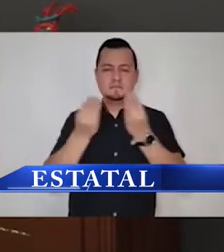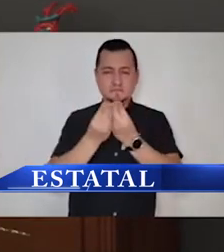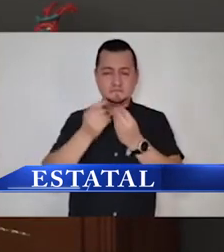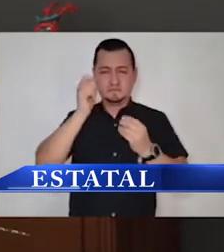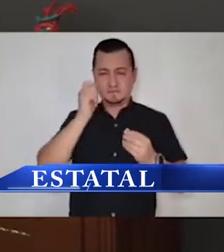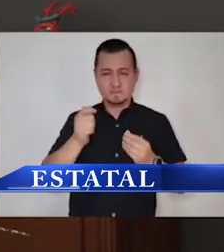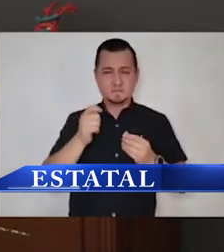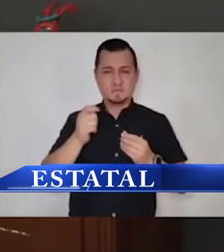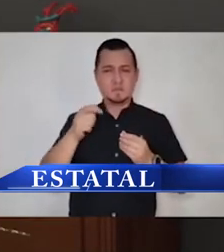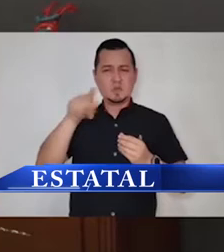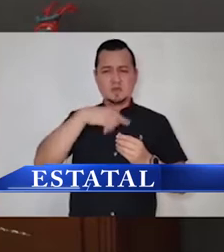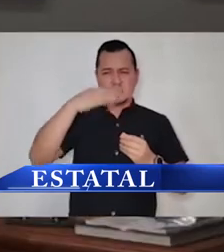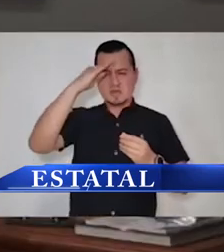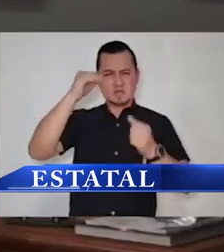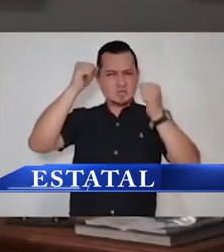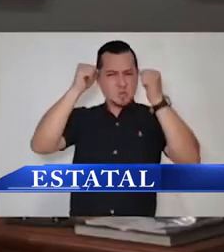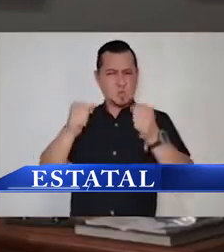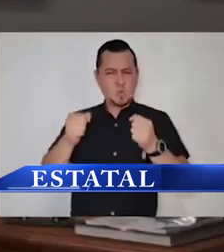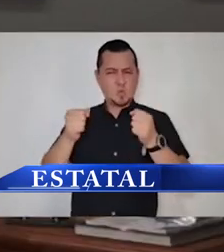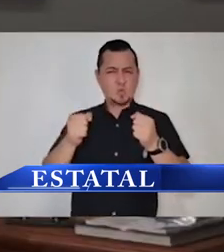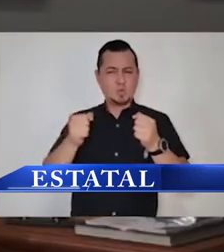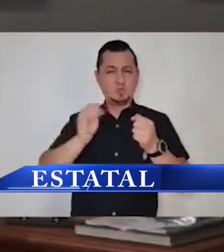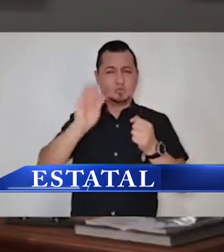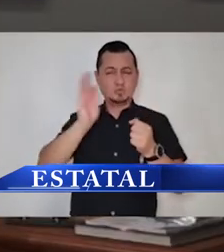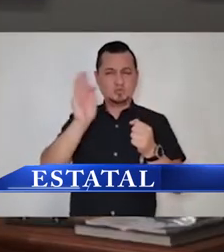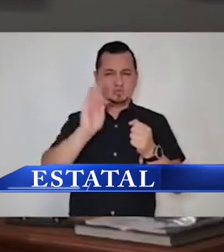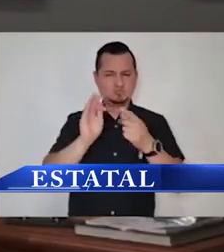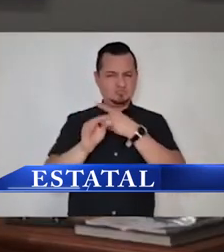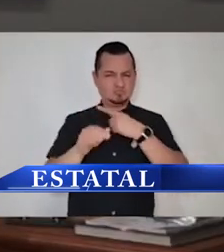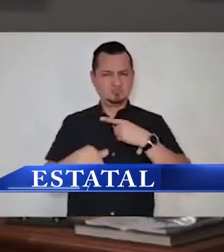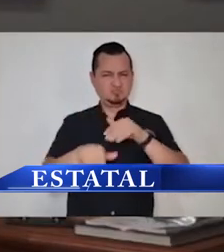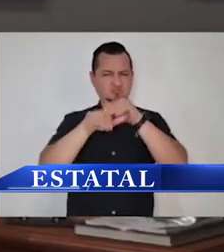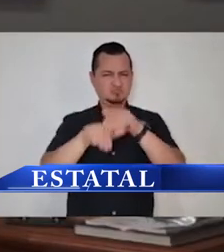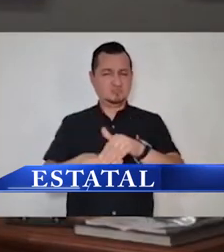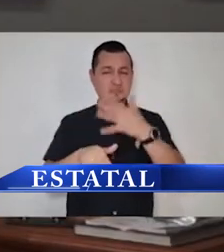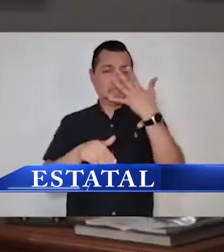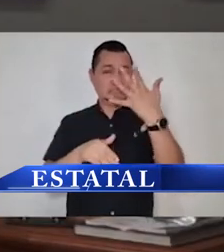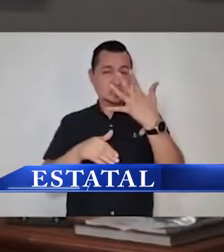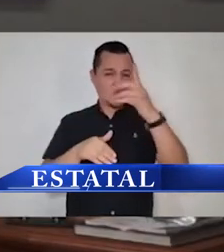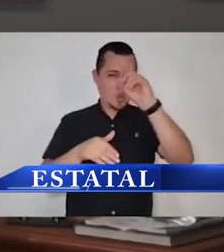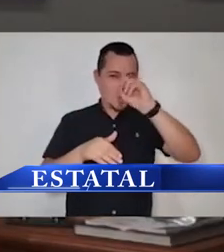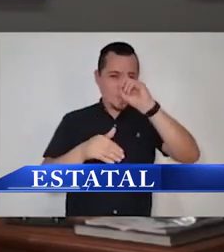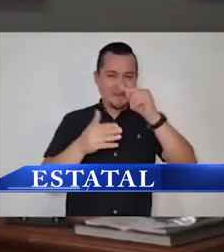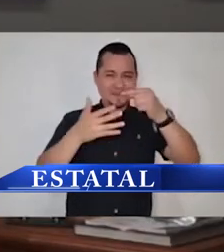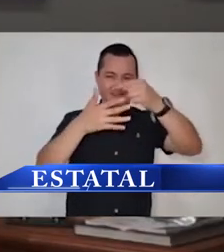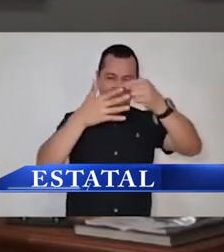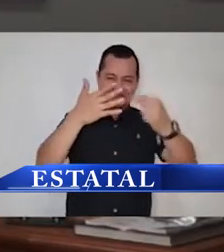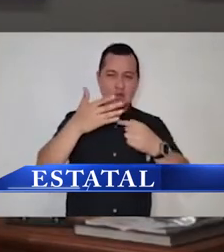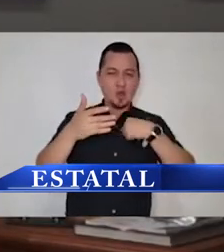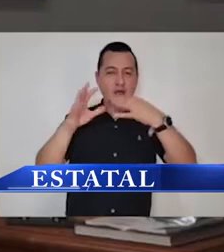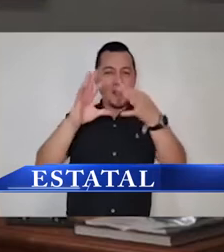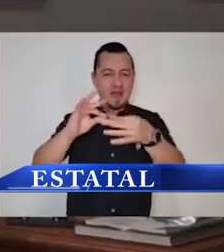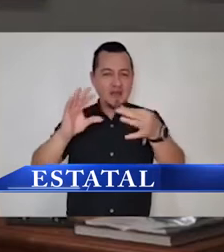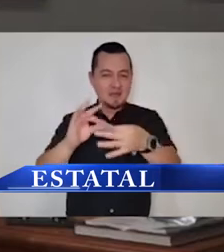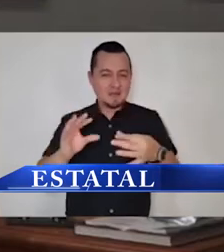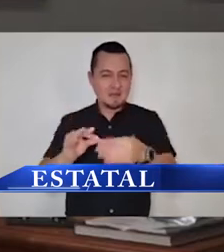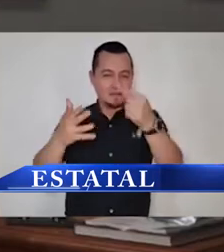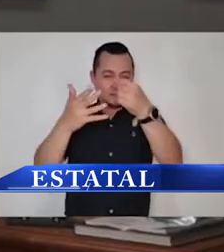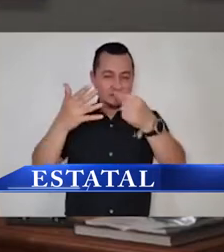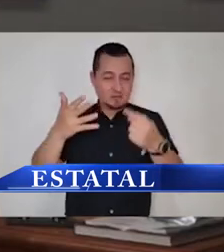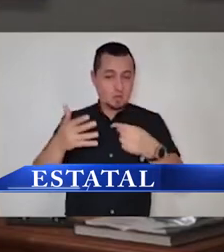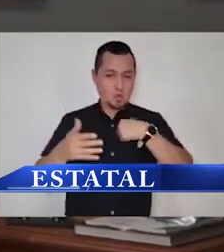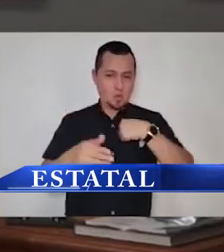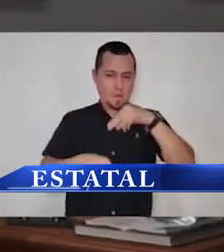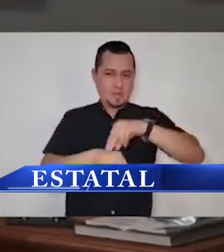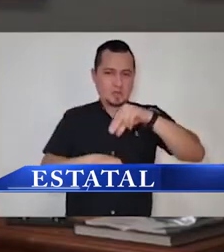en esta nueva realidad. Estoy seguro de que si nos apegamos a las 5 recomendaciones que